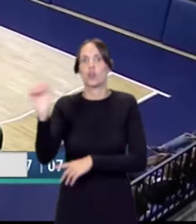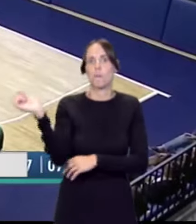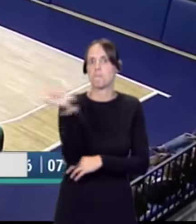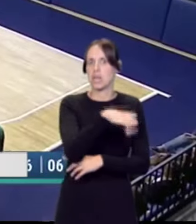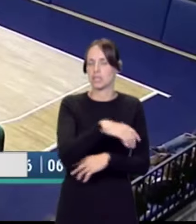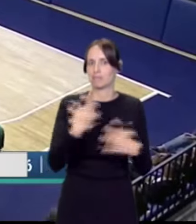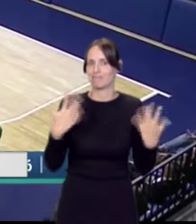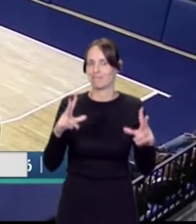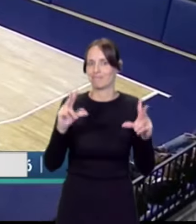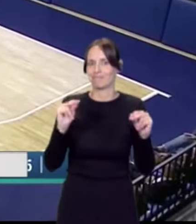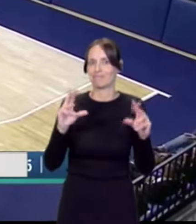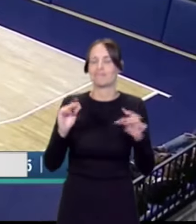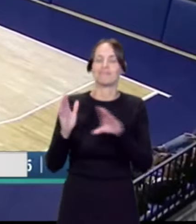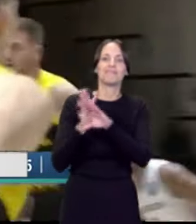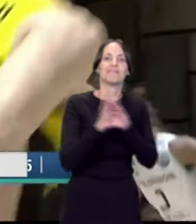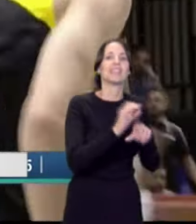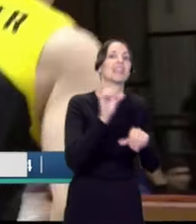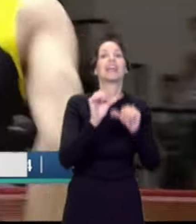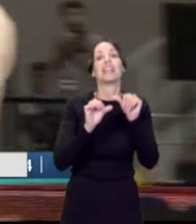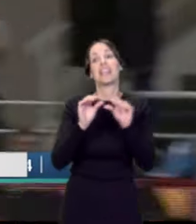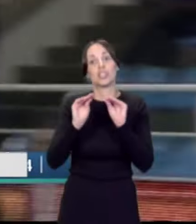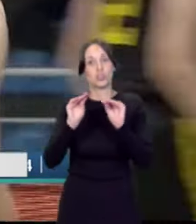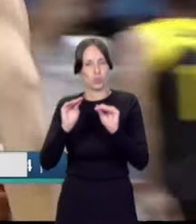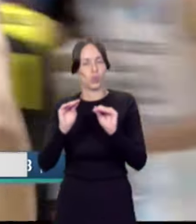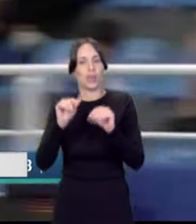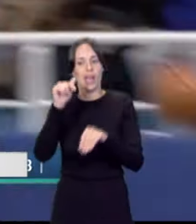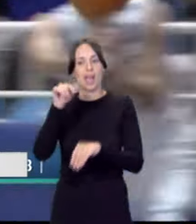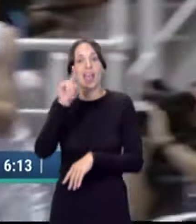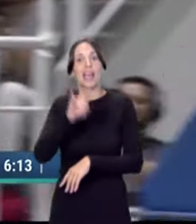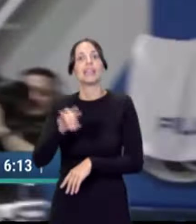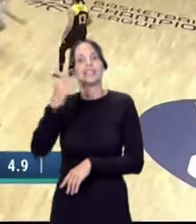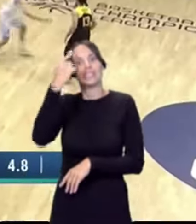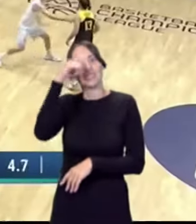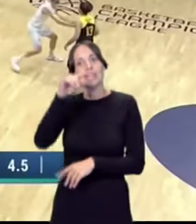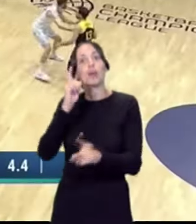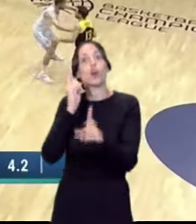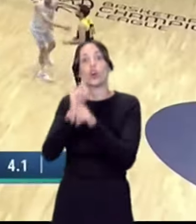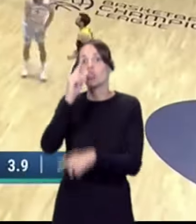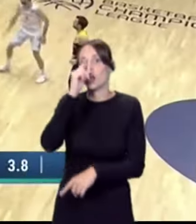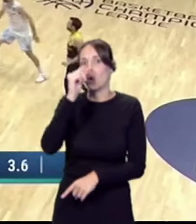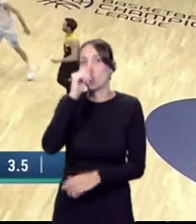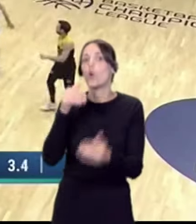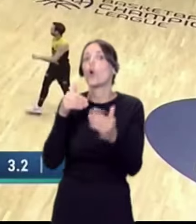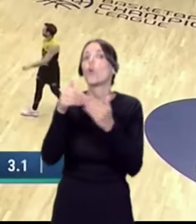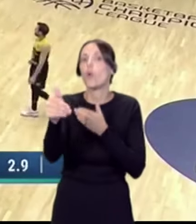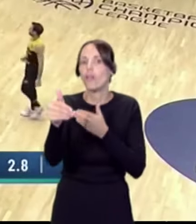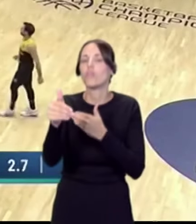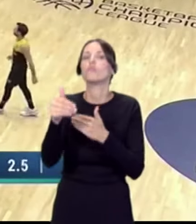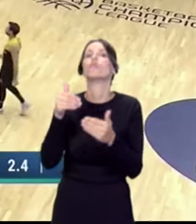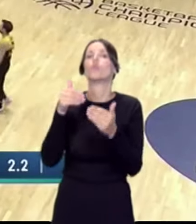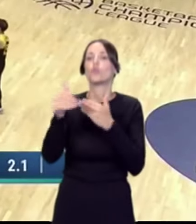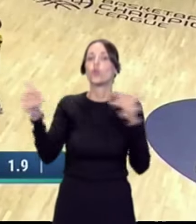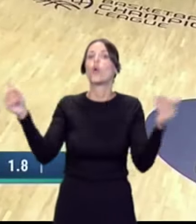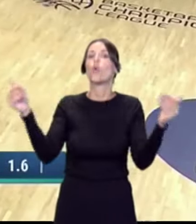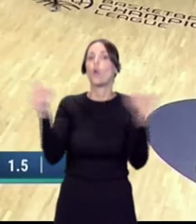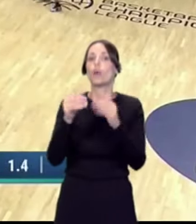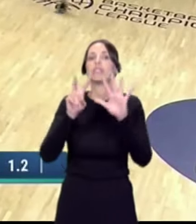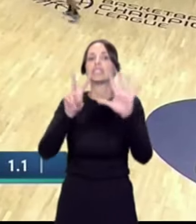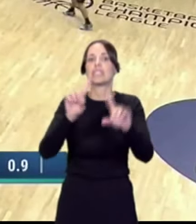cuanto a la Liga Andesa, el Canarias ya conoce la fecha para la reanudación del choque ante el Breogán. Será el próximo jueves